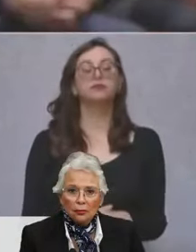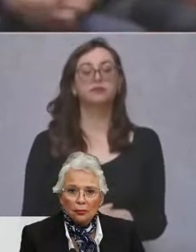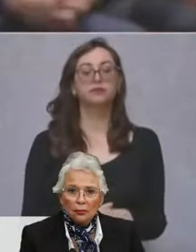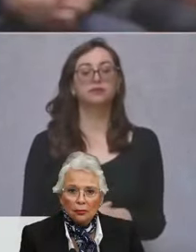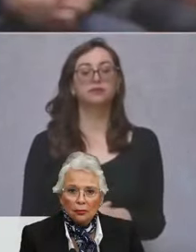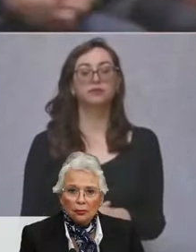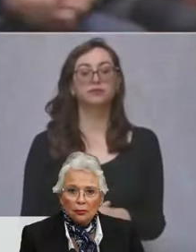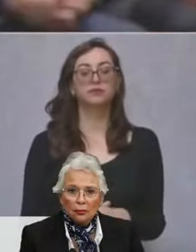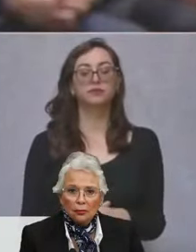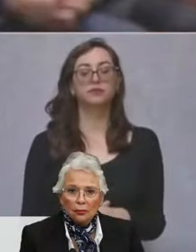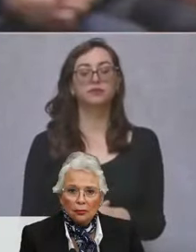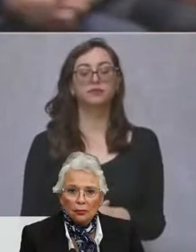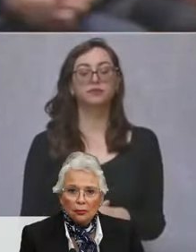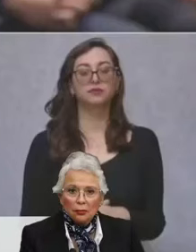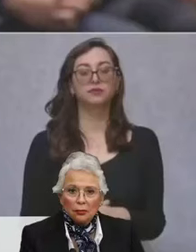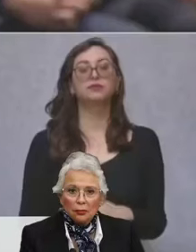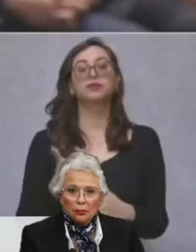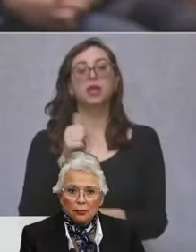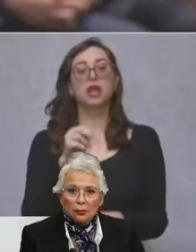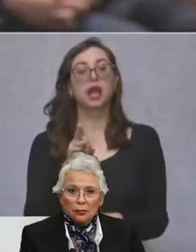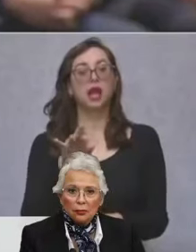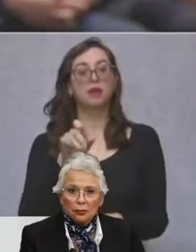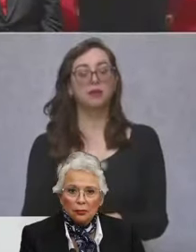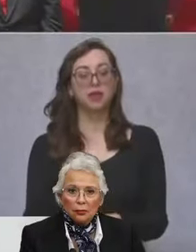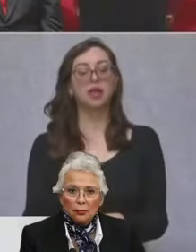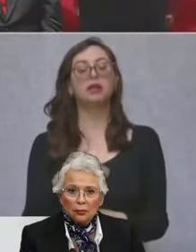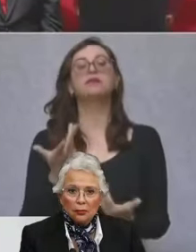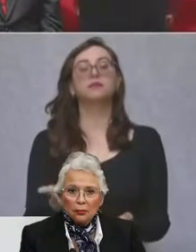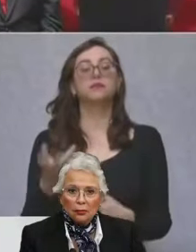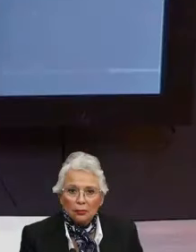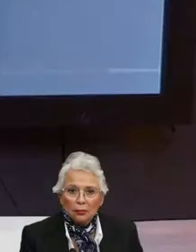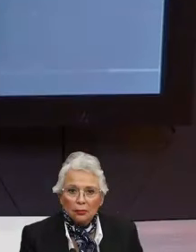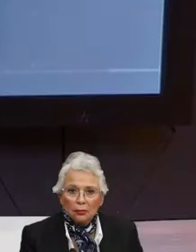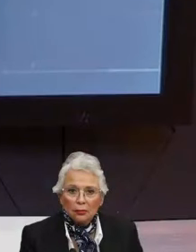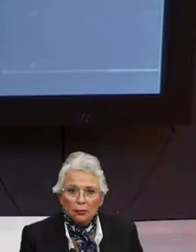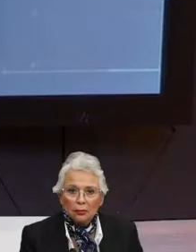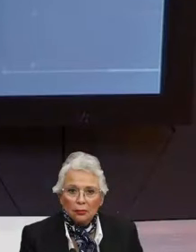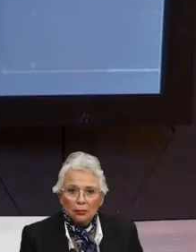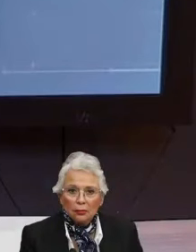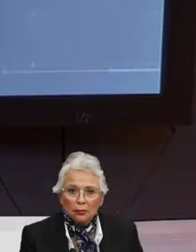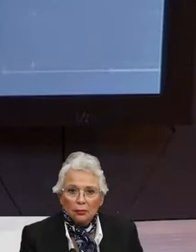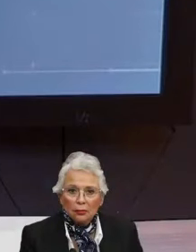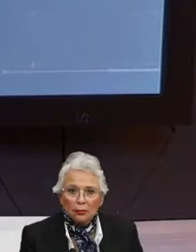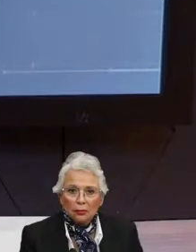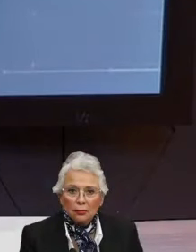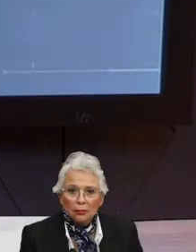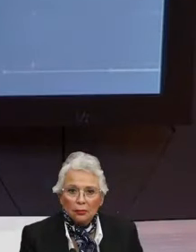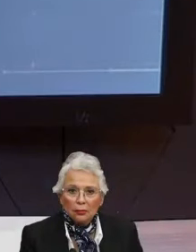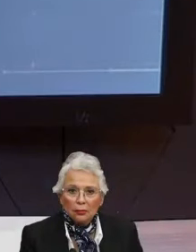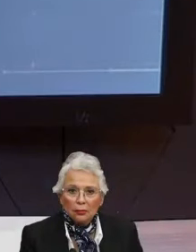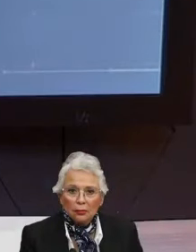manifestando. Sí, sí. Pues ya lo menos, ¿cuándo definen, hasta cuándo tienen para definir quién la va a presidir la mesa